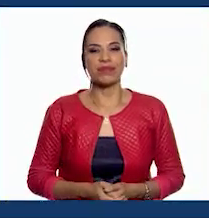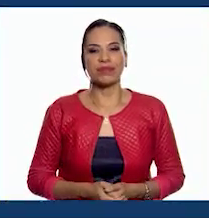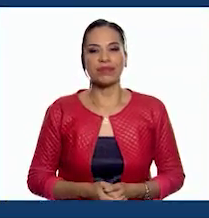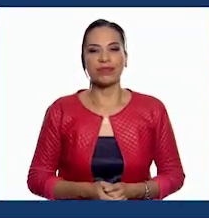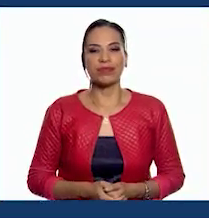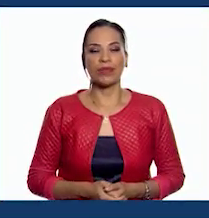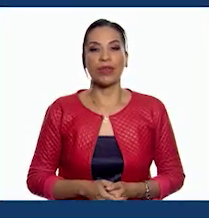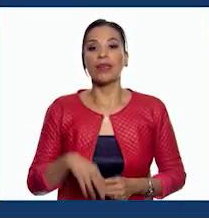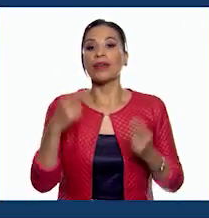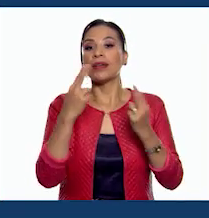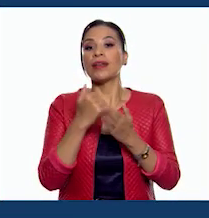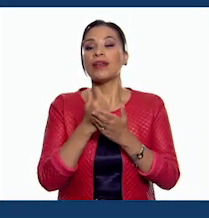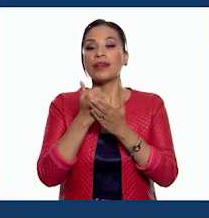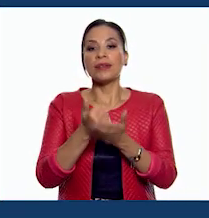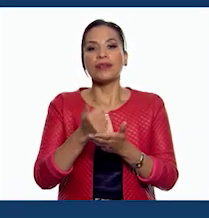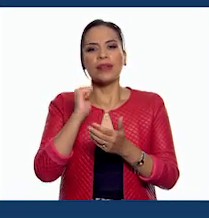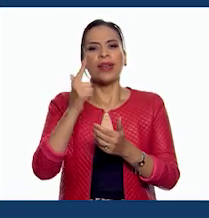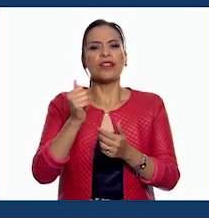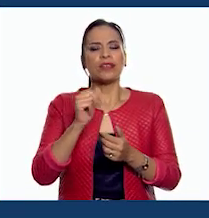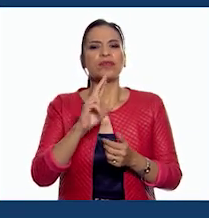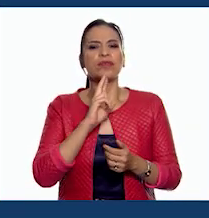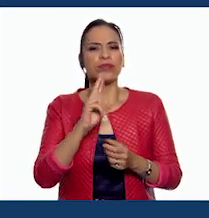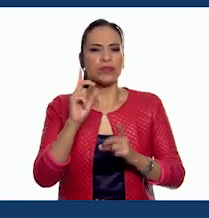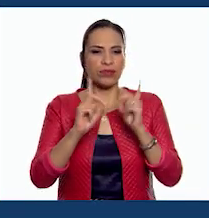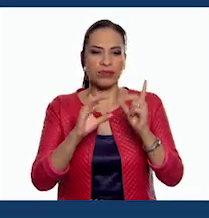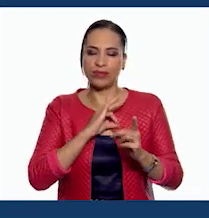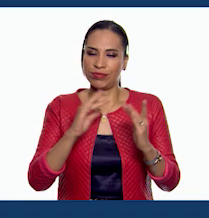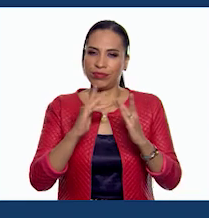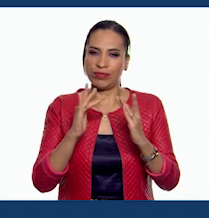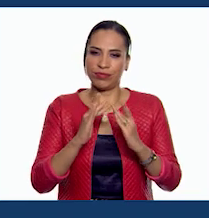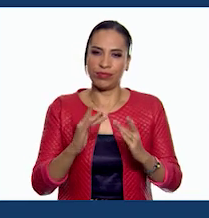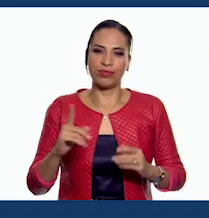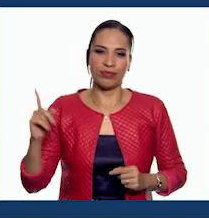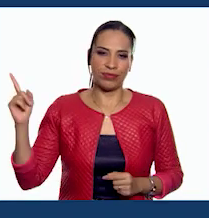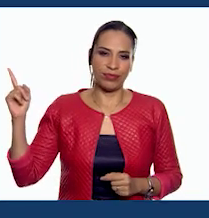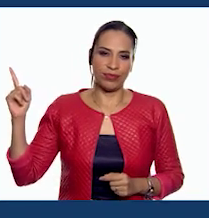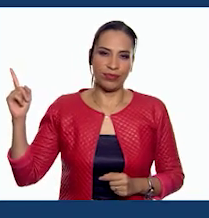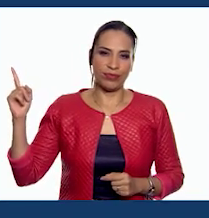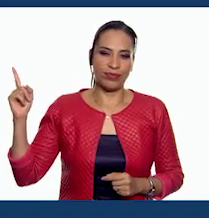¡Adiós! Si necesitas ayuda para resolver tus dudas, contáctanos.